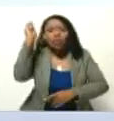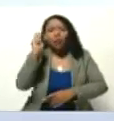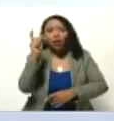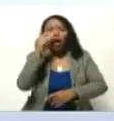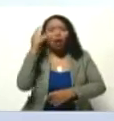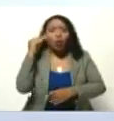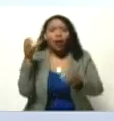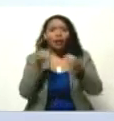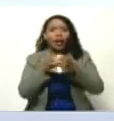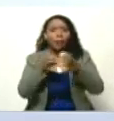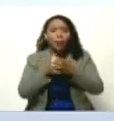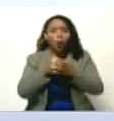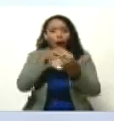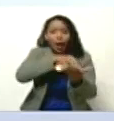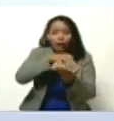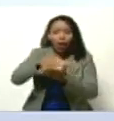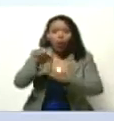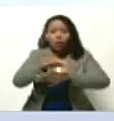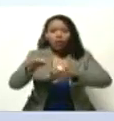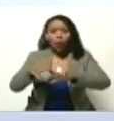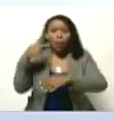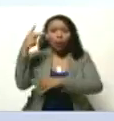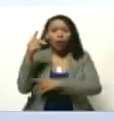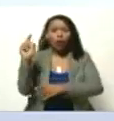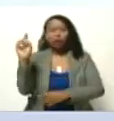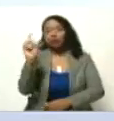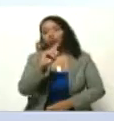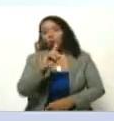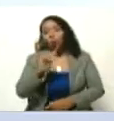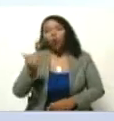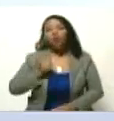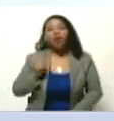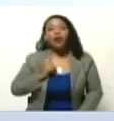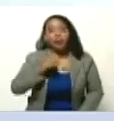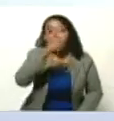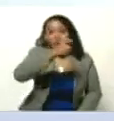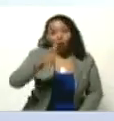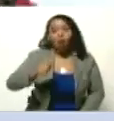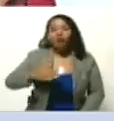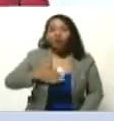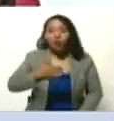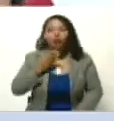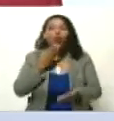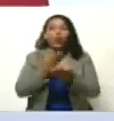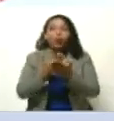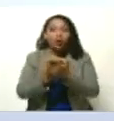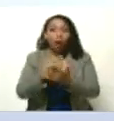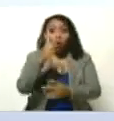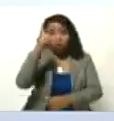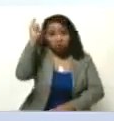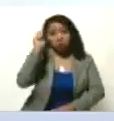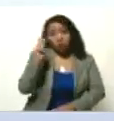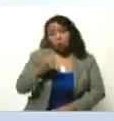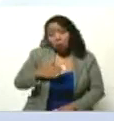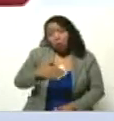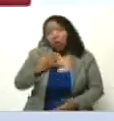estatales, municipales, parroquiales? No. Cualquier persona puede ser postulada. Yo, un diputado lo pueden